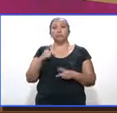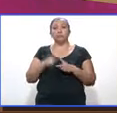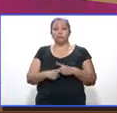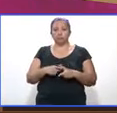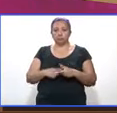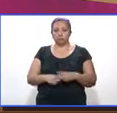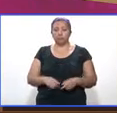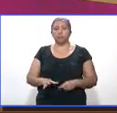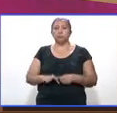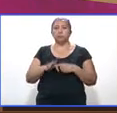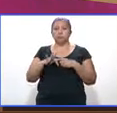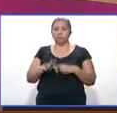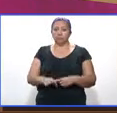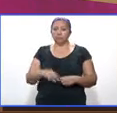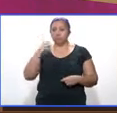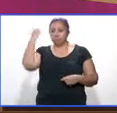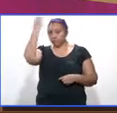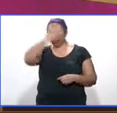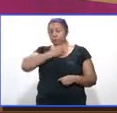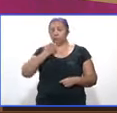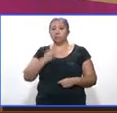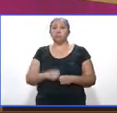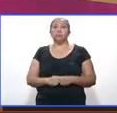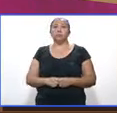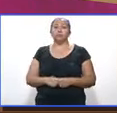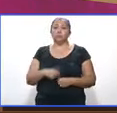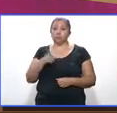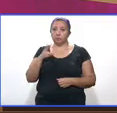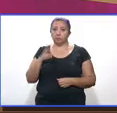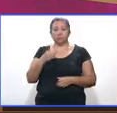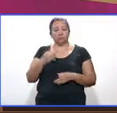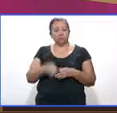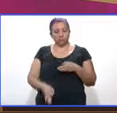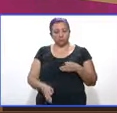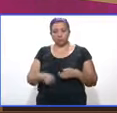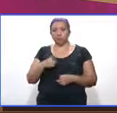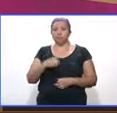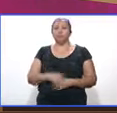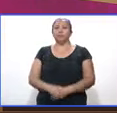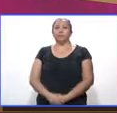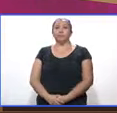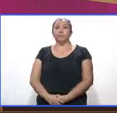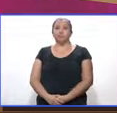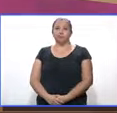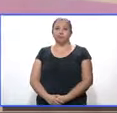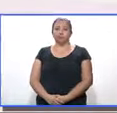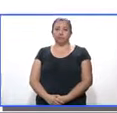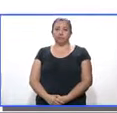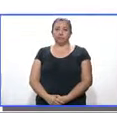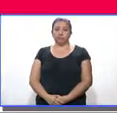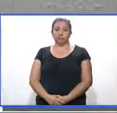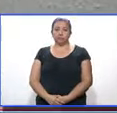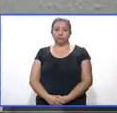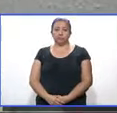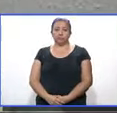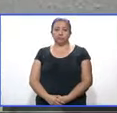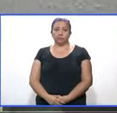Matemáticas presentó su examen de grado, concluyendo de esta manera un logro más.